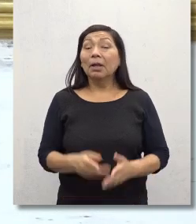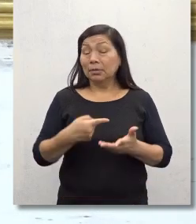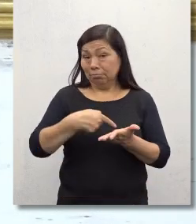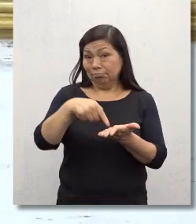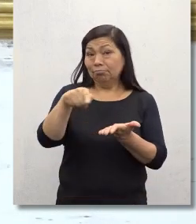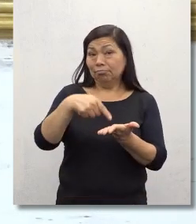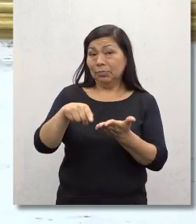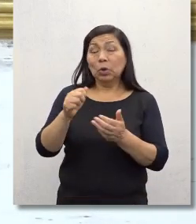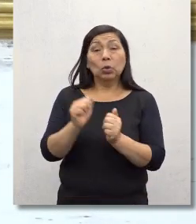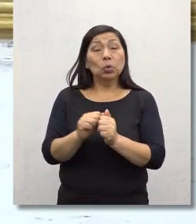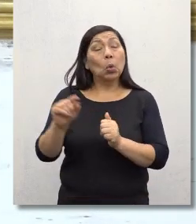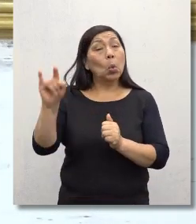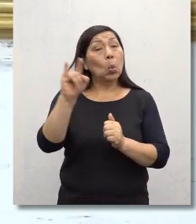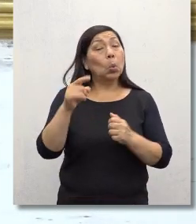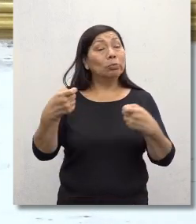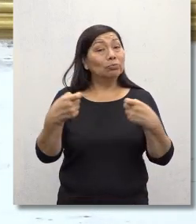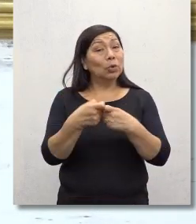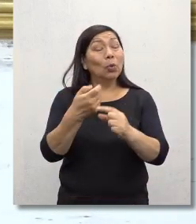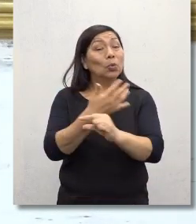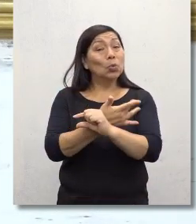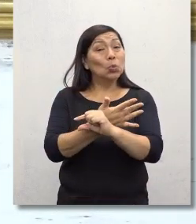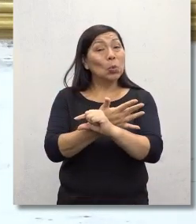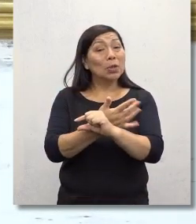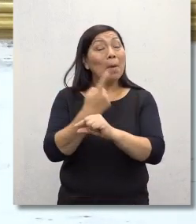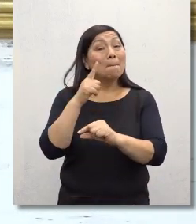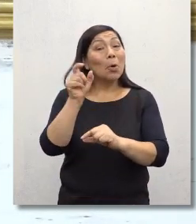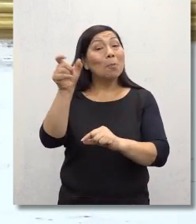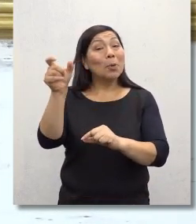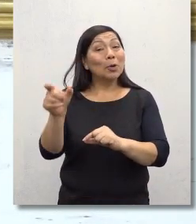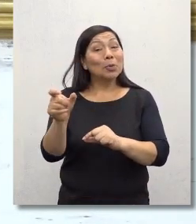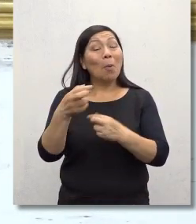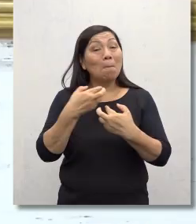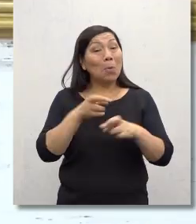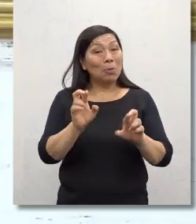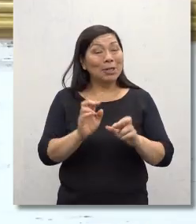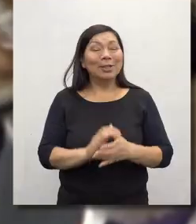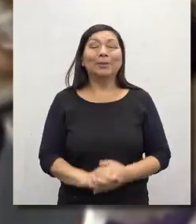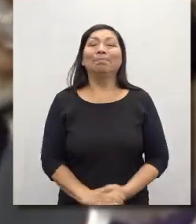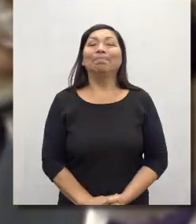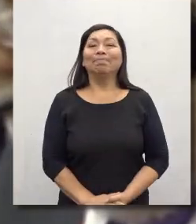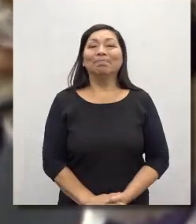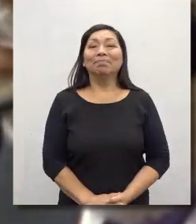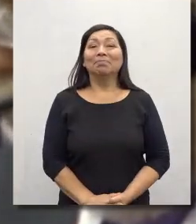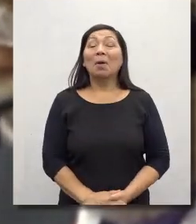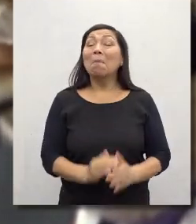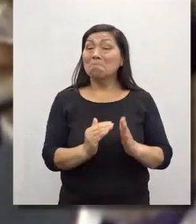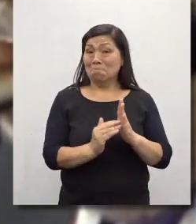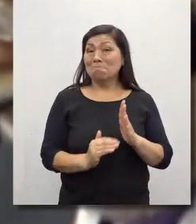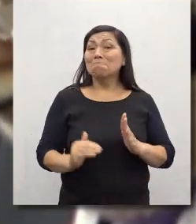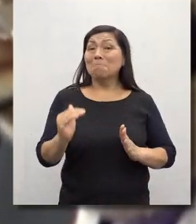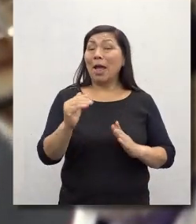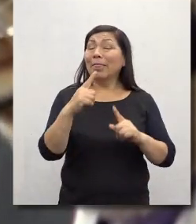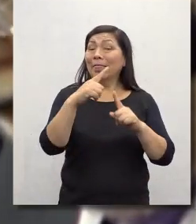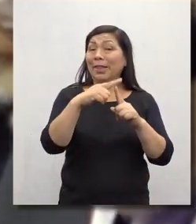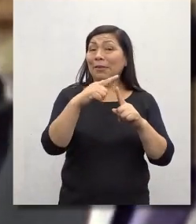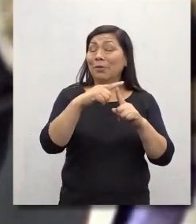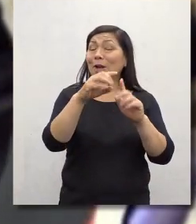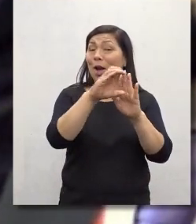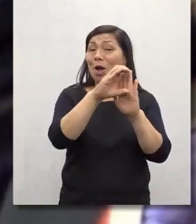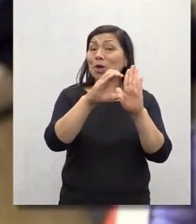Emiten sentencias sobre uso de la red social Twitter por funcionarios públicos. Por mayoría, el